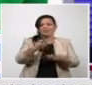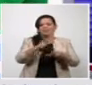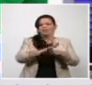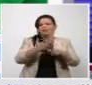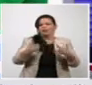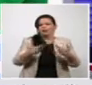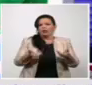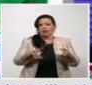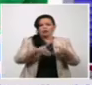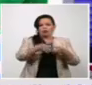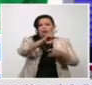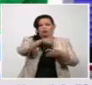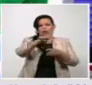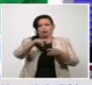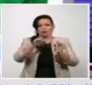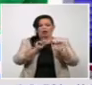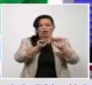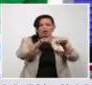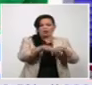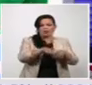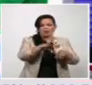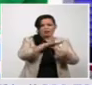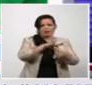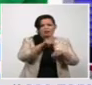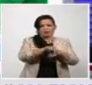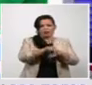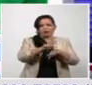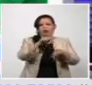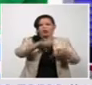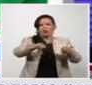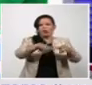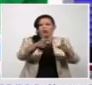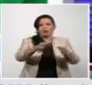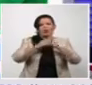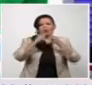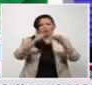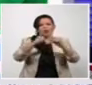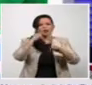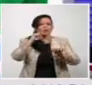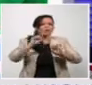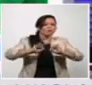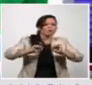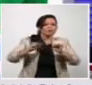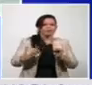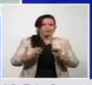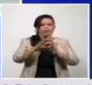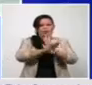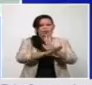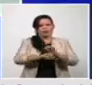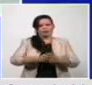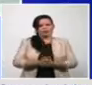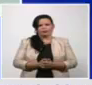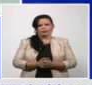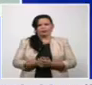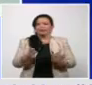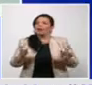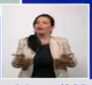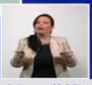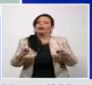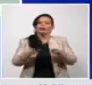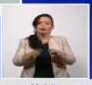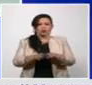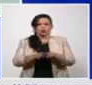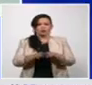mucho más rigor. En resumen, la tasa de incidencia de casos confirmados